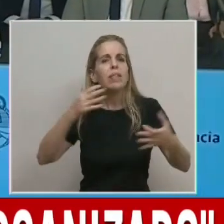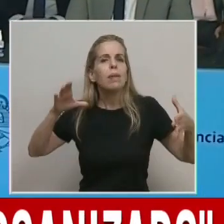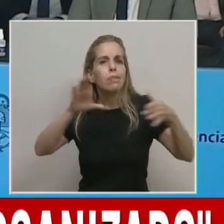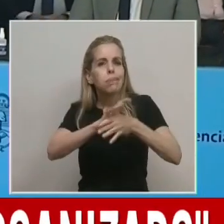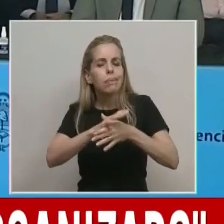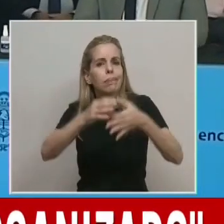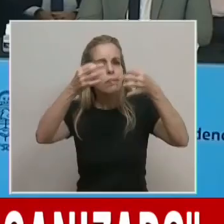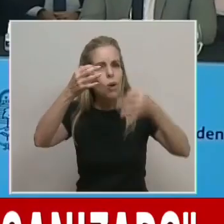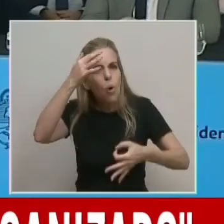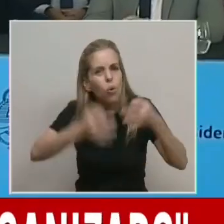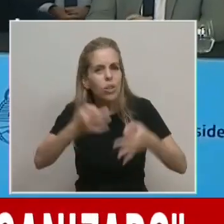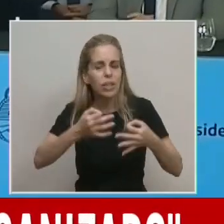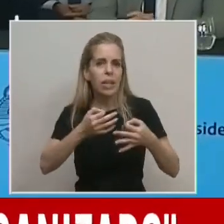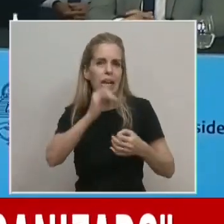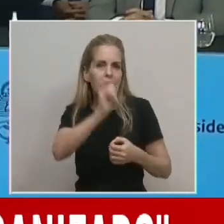para poder actuar.